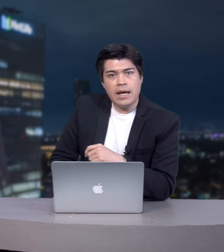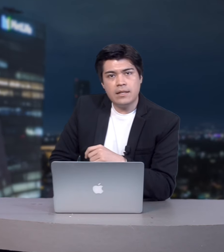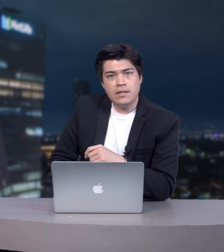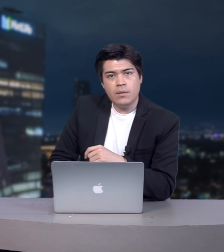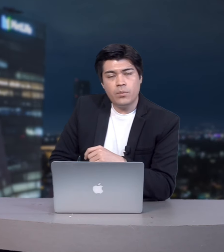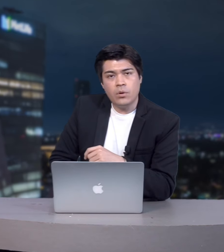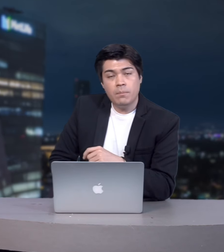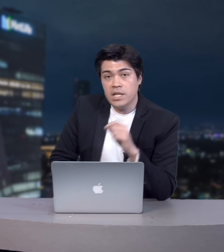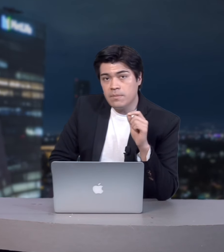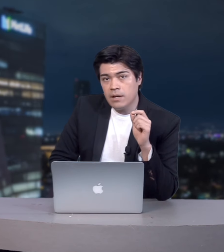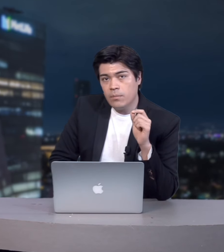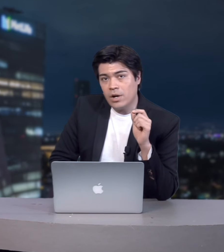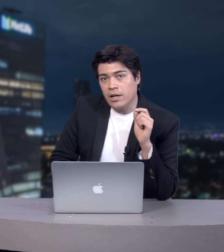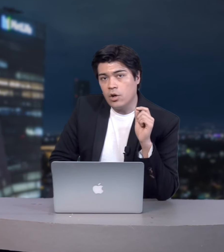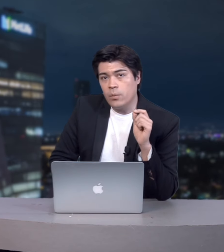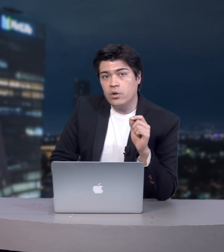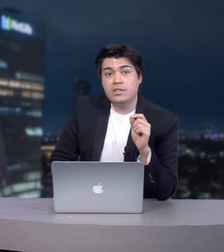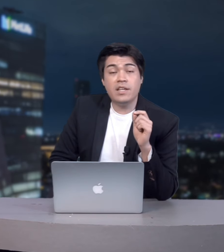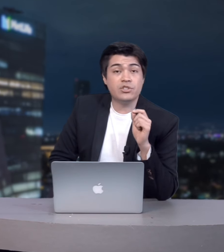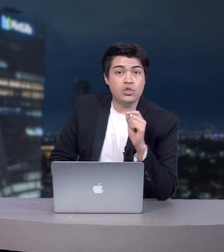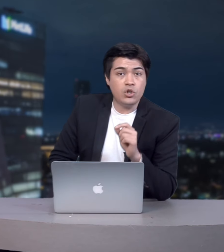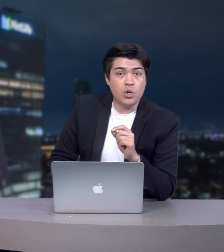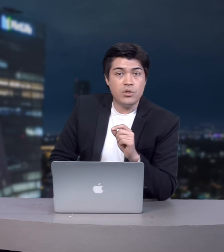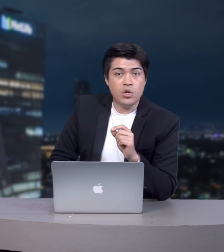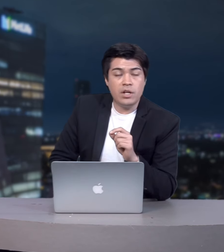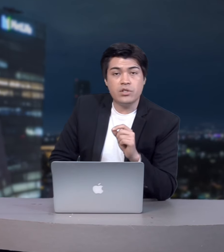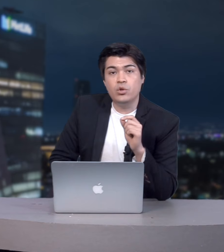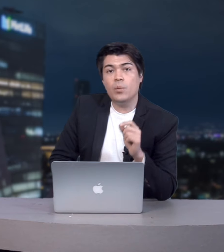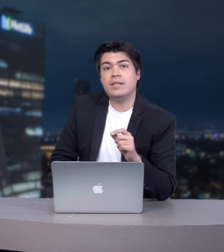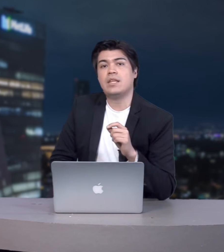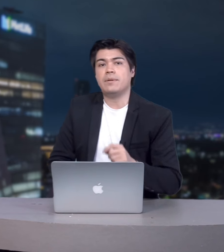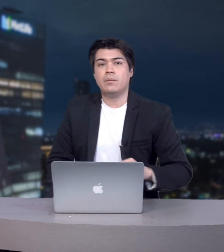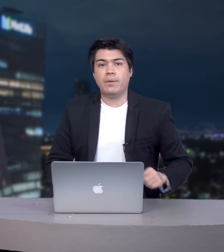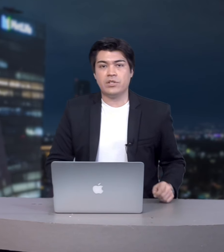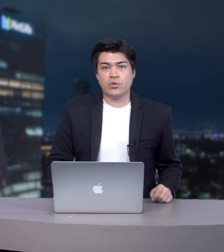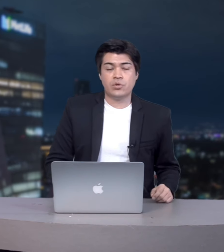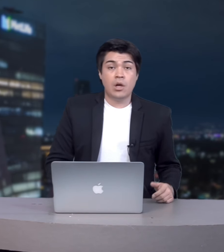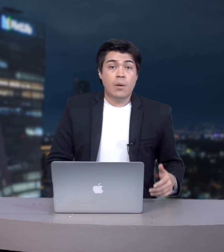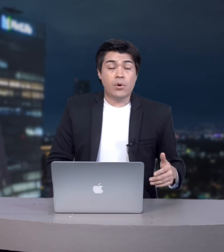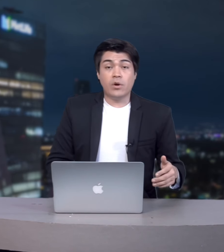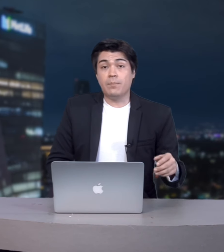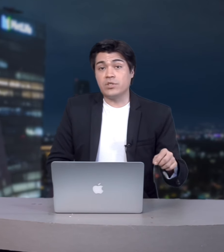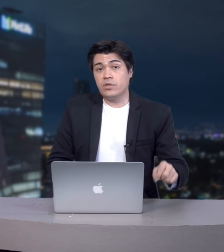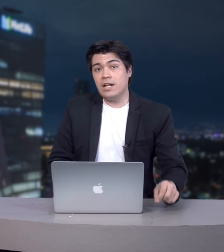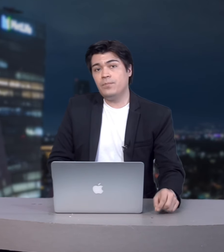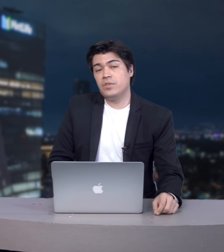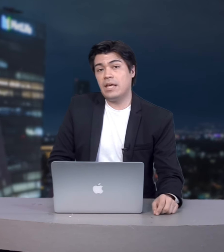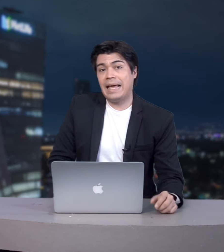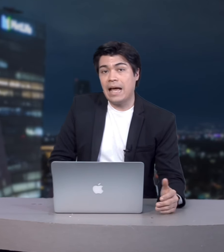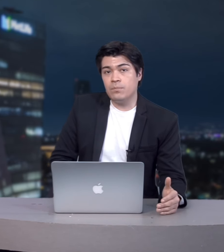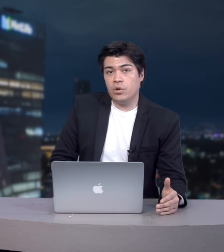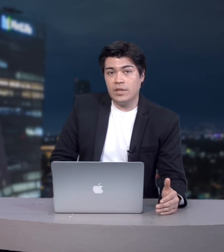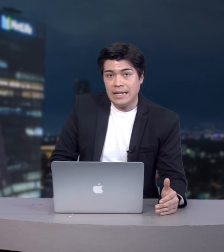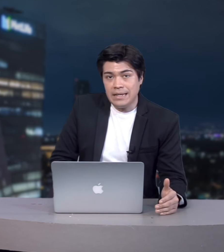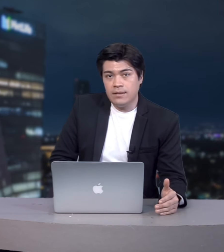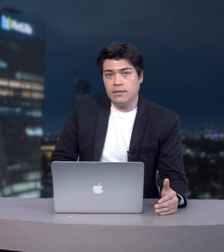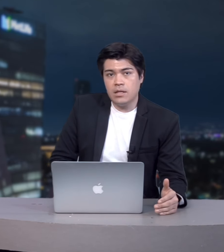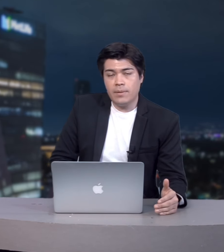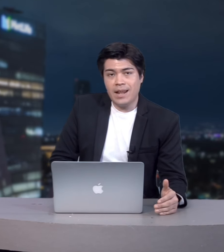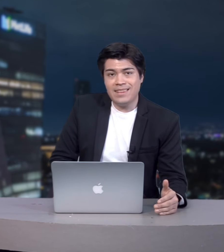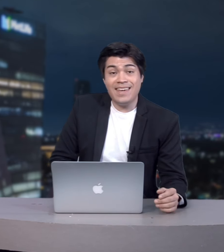entrega a tiempo misma por la que cobró 18,90 1000 pes por lo que el personal de campo de